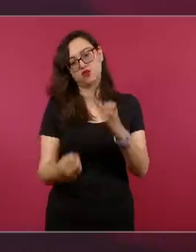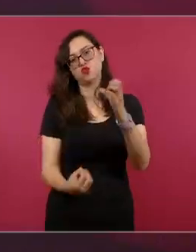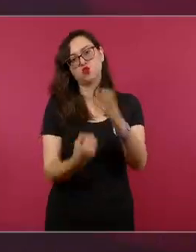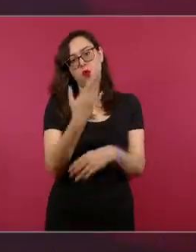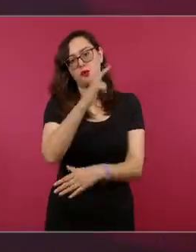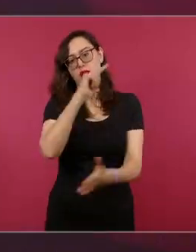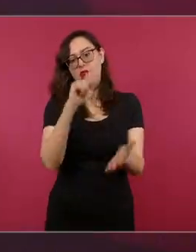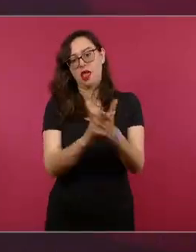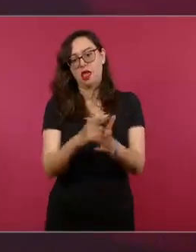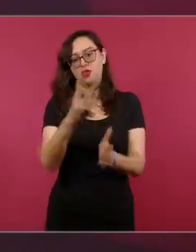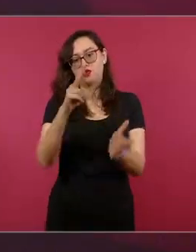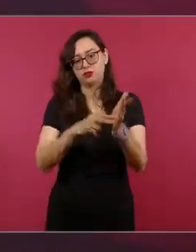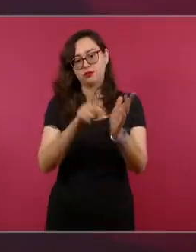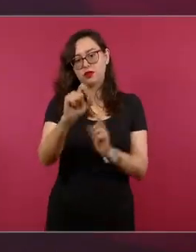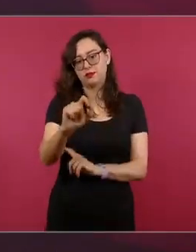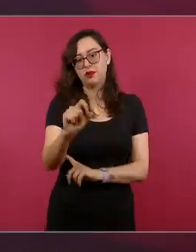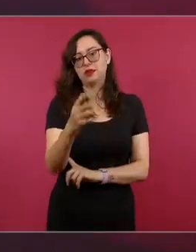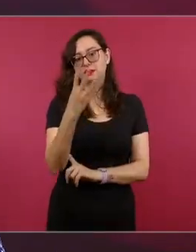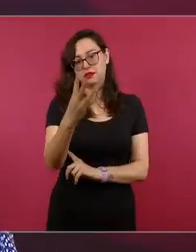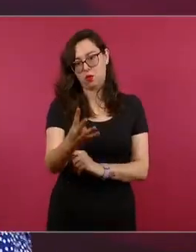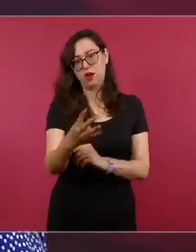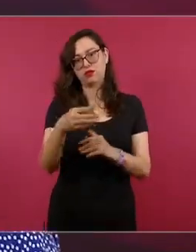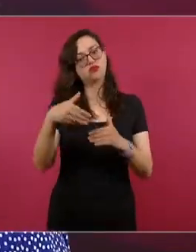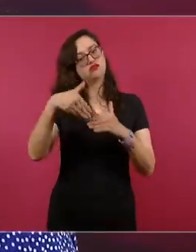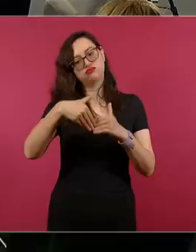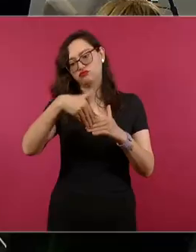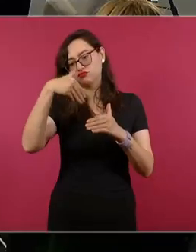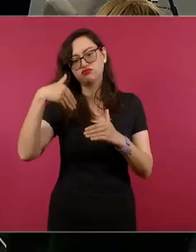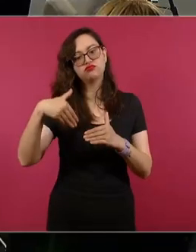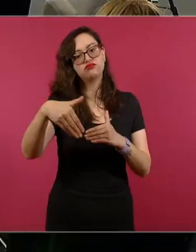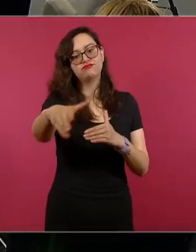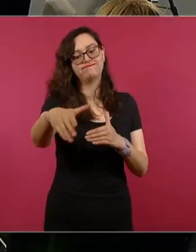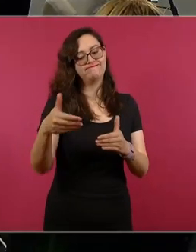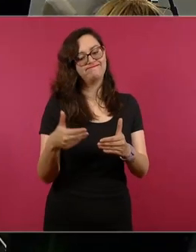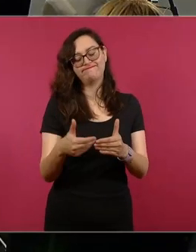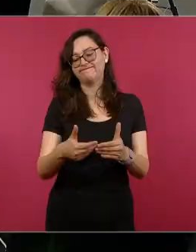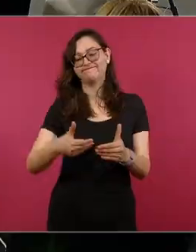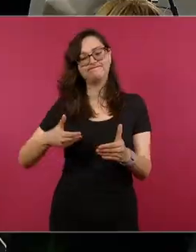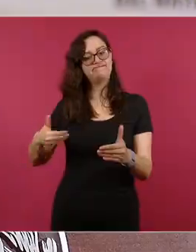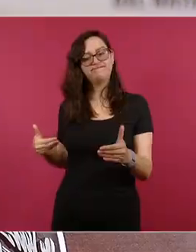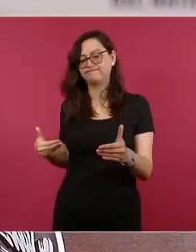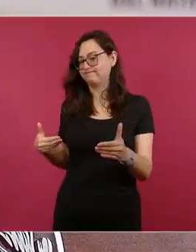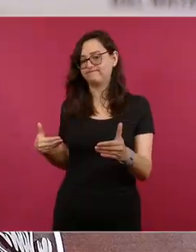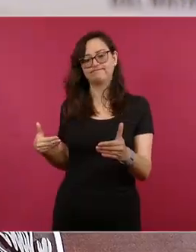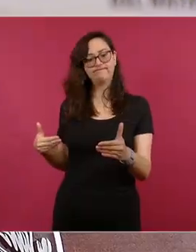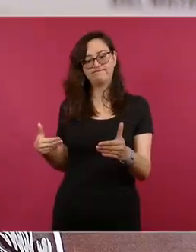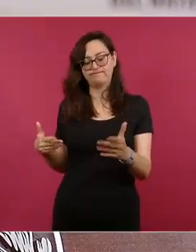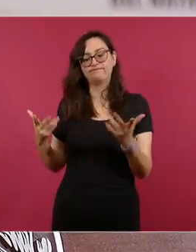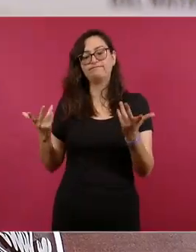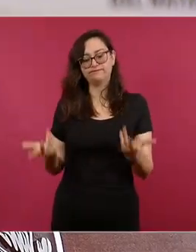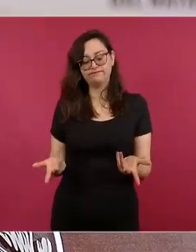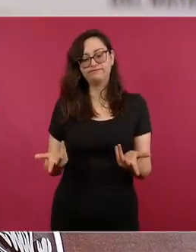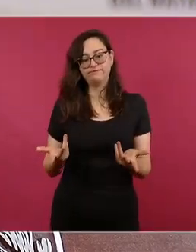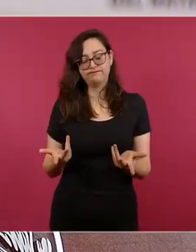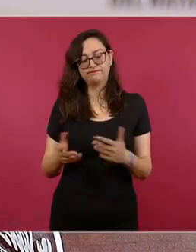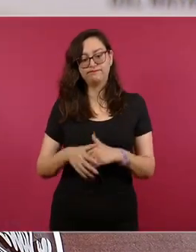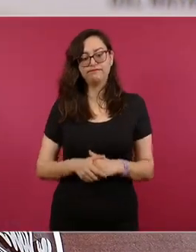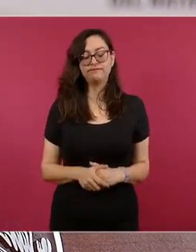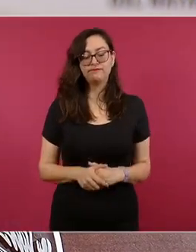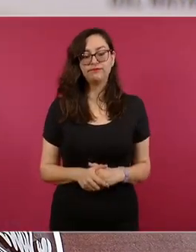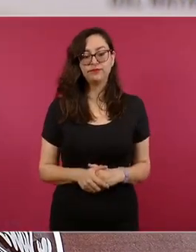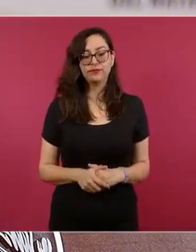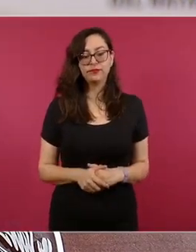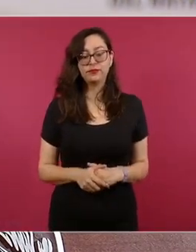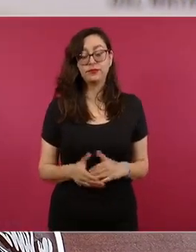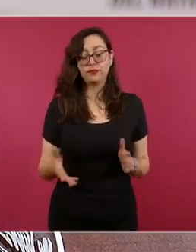reforma, a esos se les va a dar el complemento siempre y cuando hayan iniciado a cotizar después del 97,